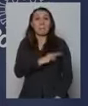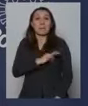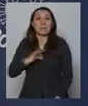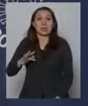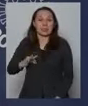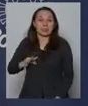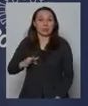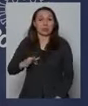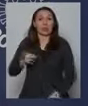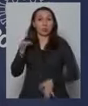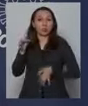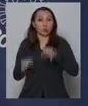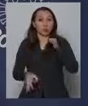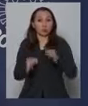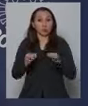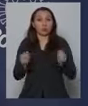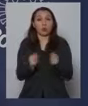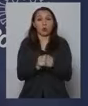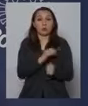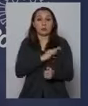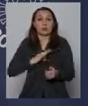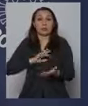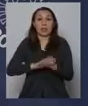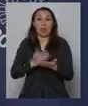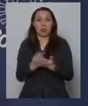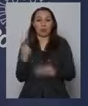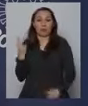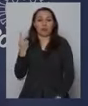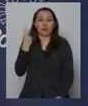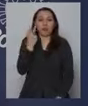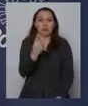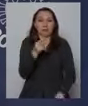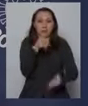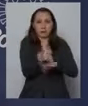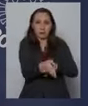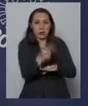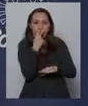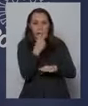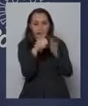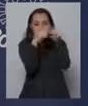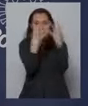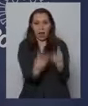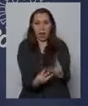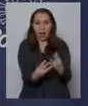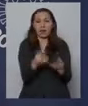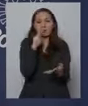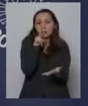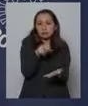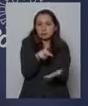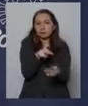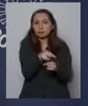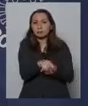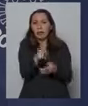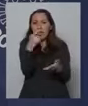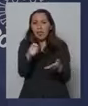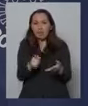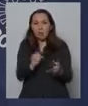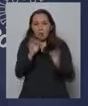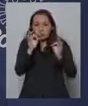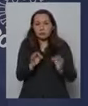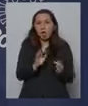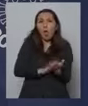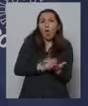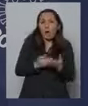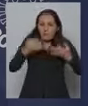ministro de Justicia con el ministro de Salud acudieron a un centro penitenciario para evaluar y presenciar directamente